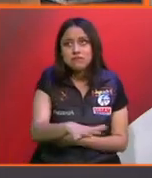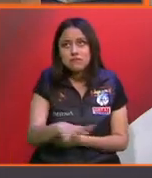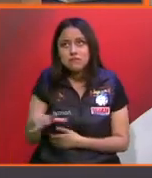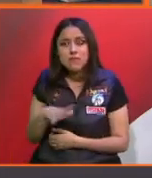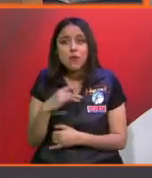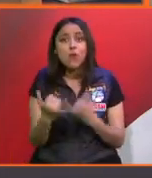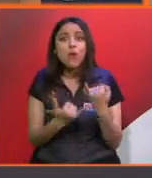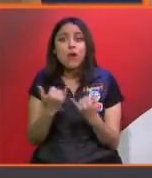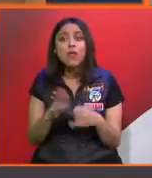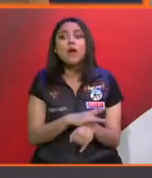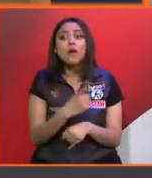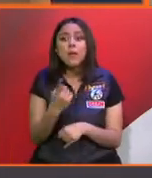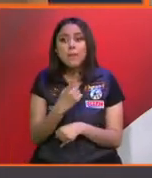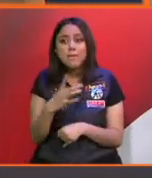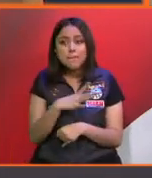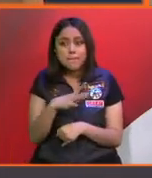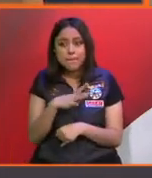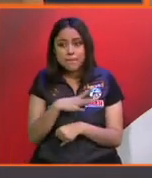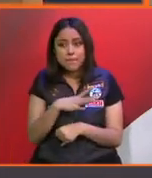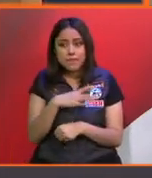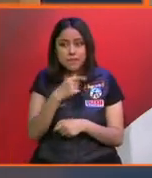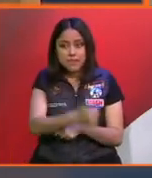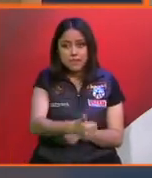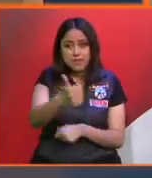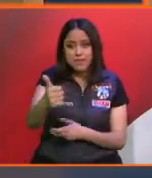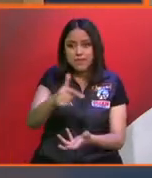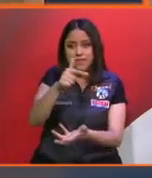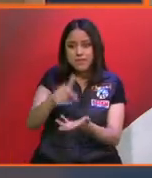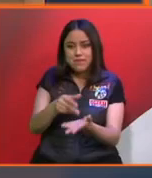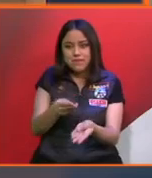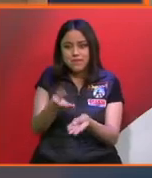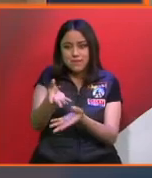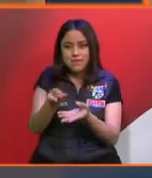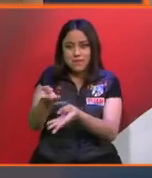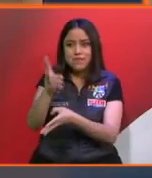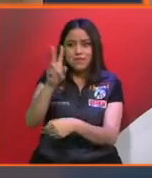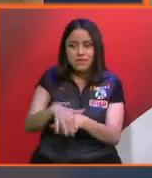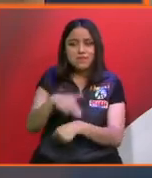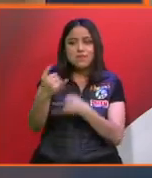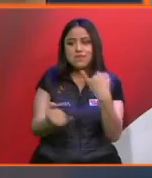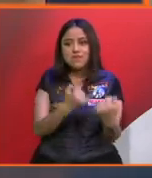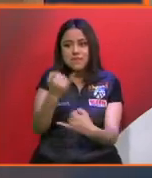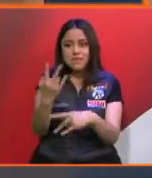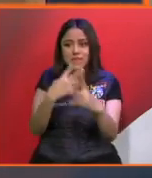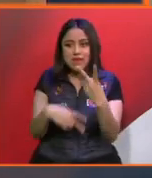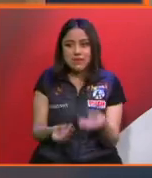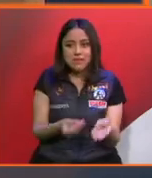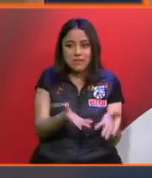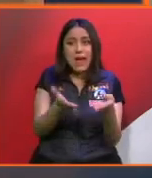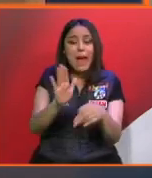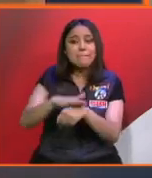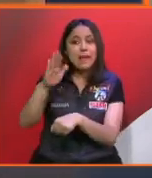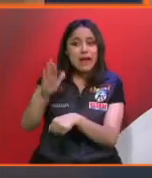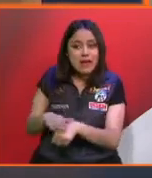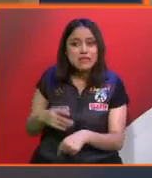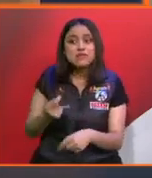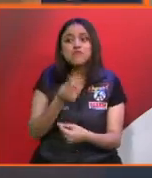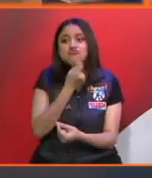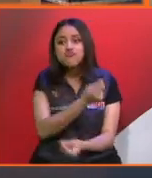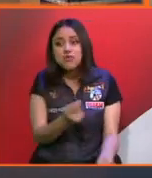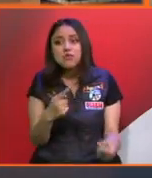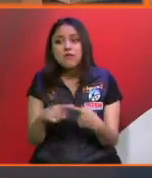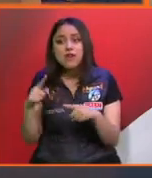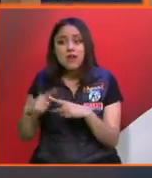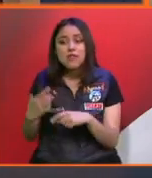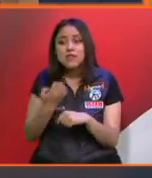los juguetes porque la logística tiene que llegar a cada rincón de nuestro país. Exacto. Y entre más juguetes lleguen, pues obviamente los chavos de los estados en